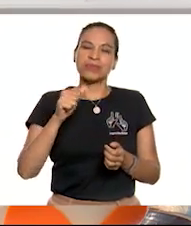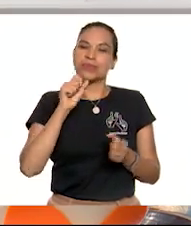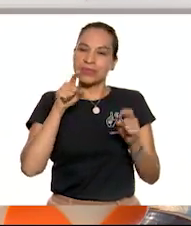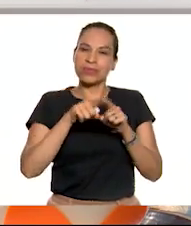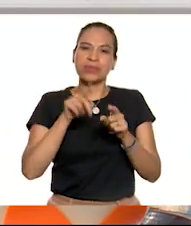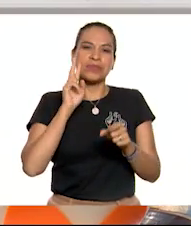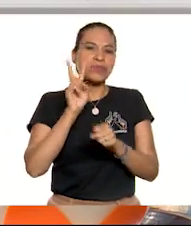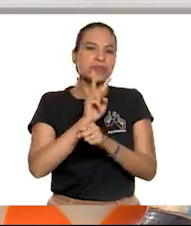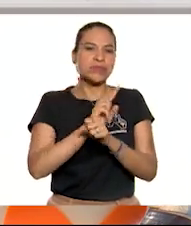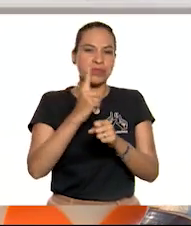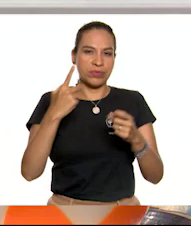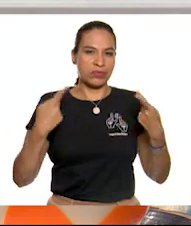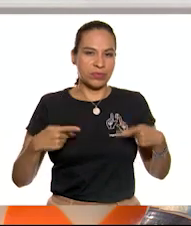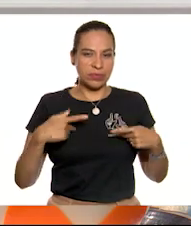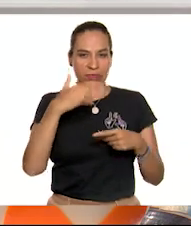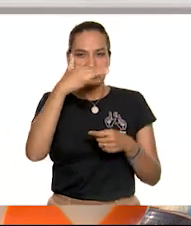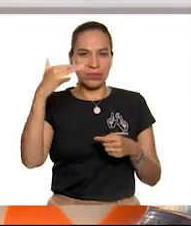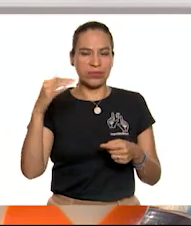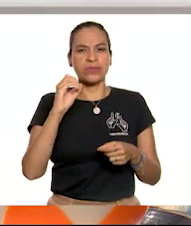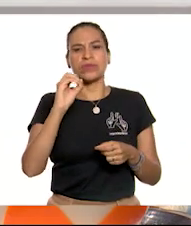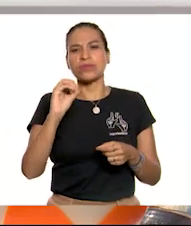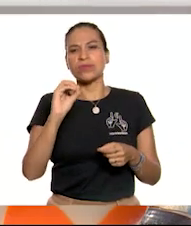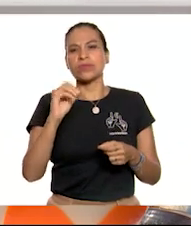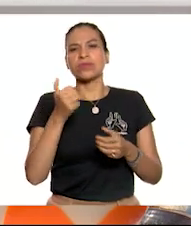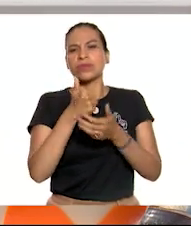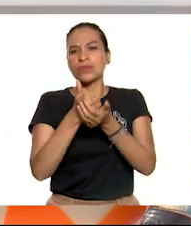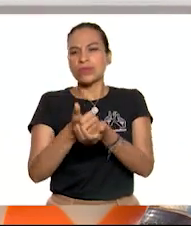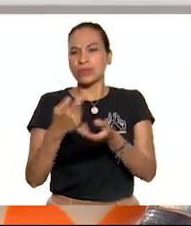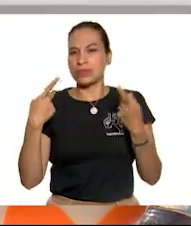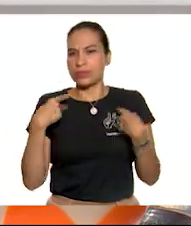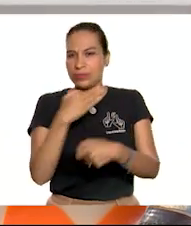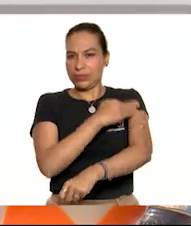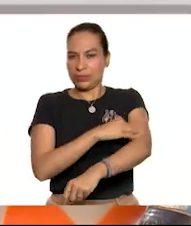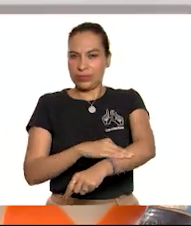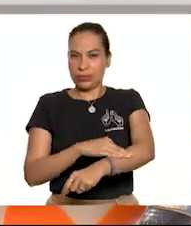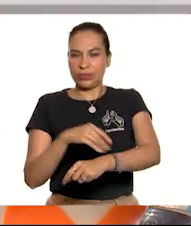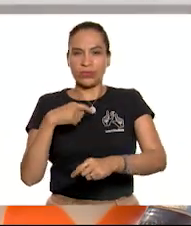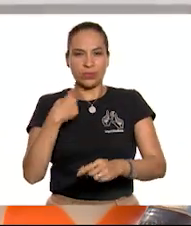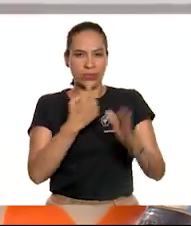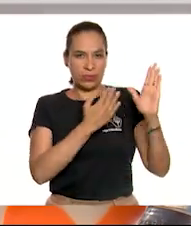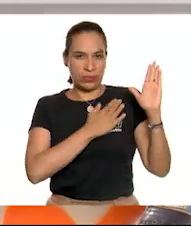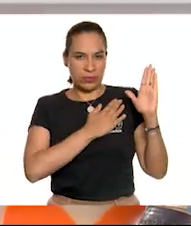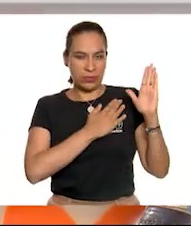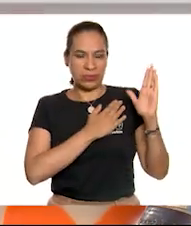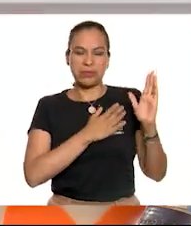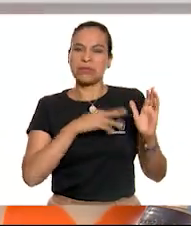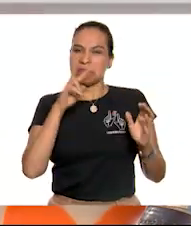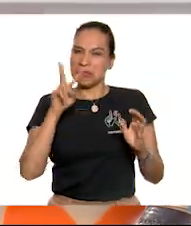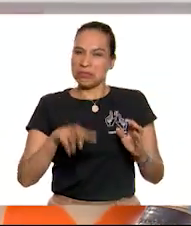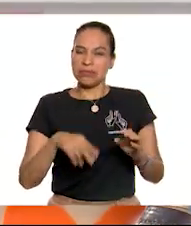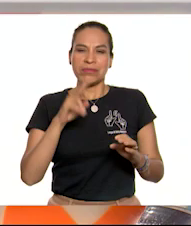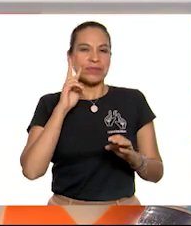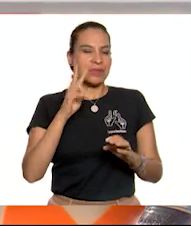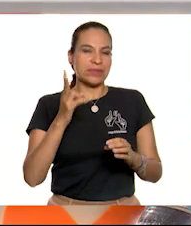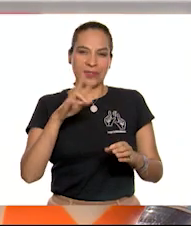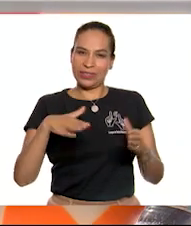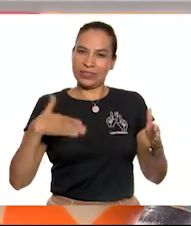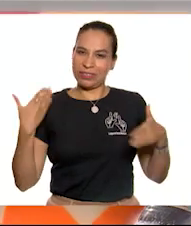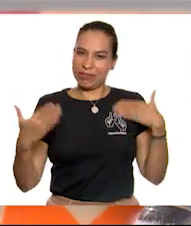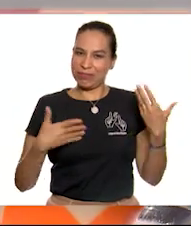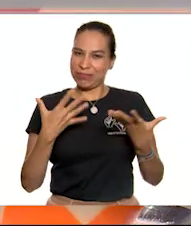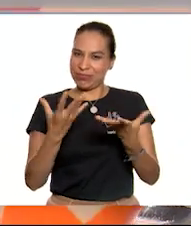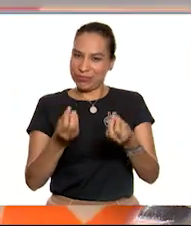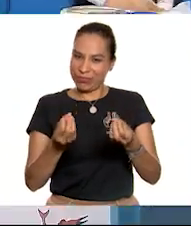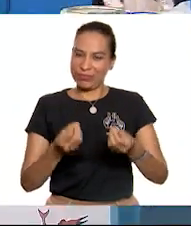la supervisión de una persona adulta o en compañía de sus familias. Y les prometo que será súper